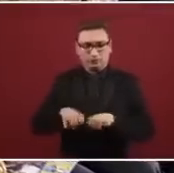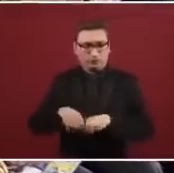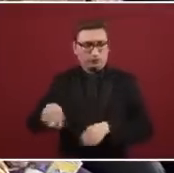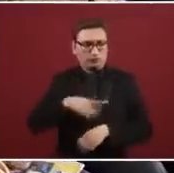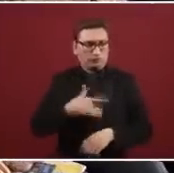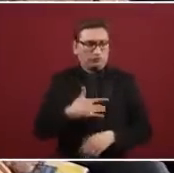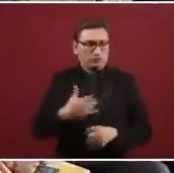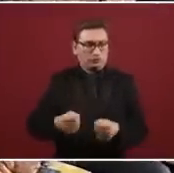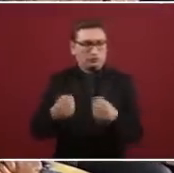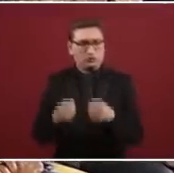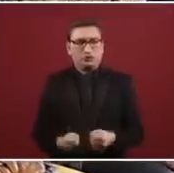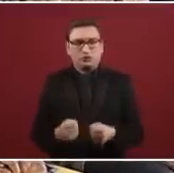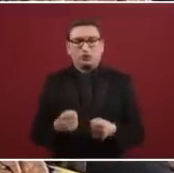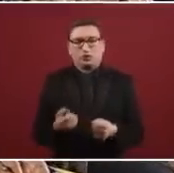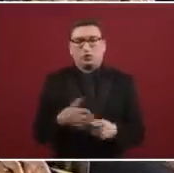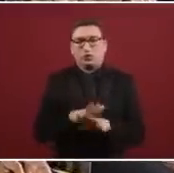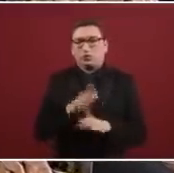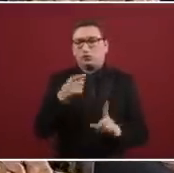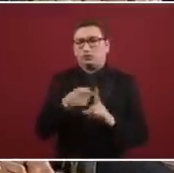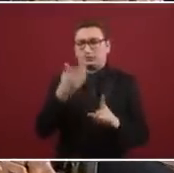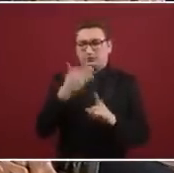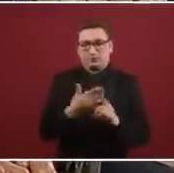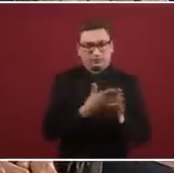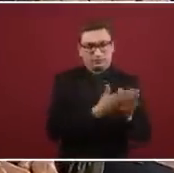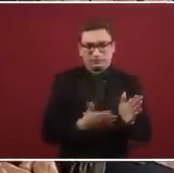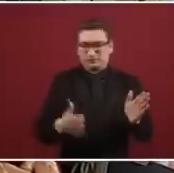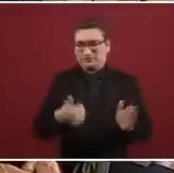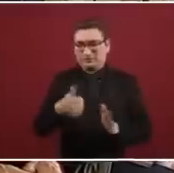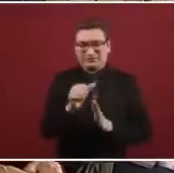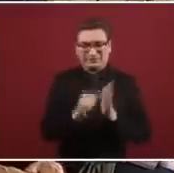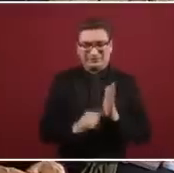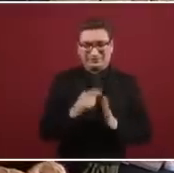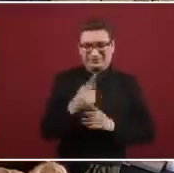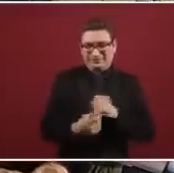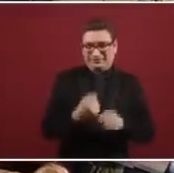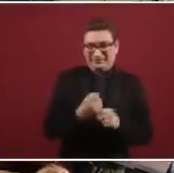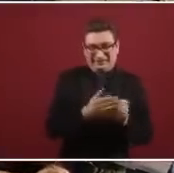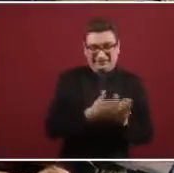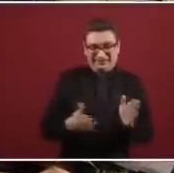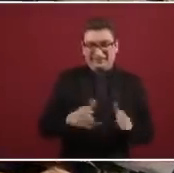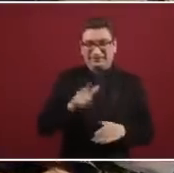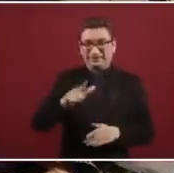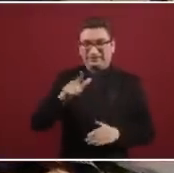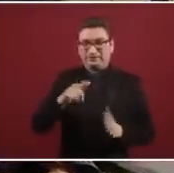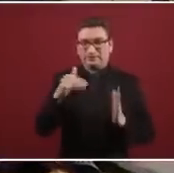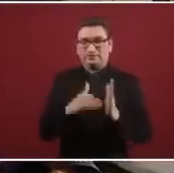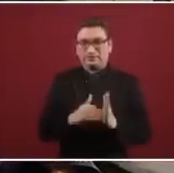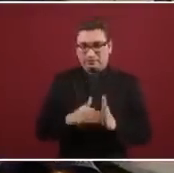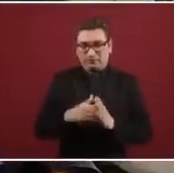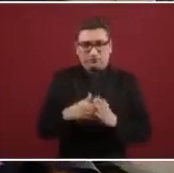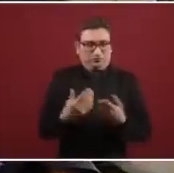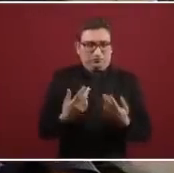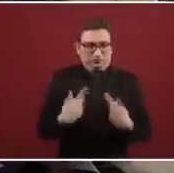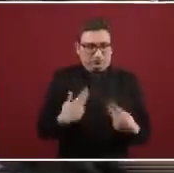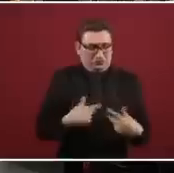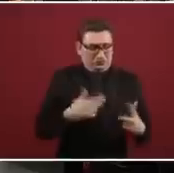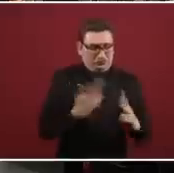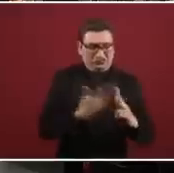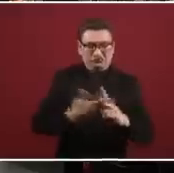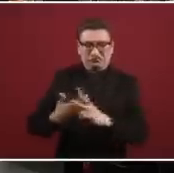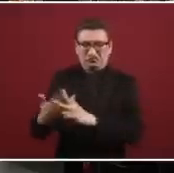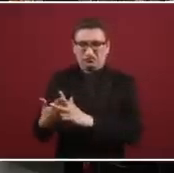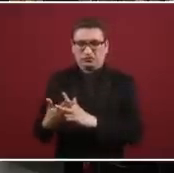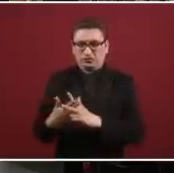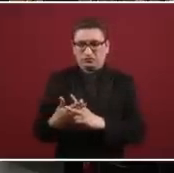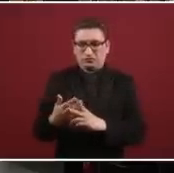conocer que en los primeros seis meses de este año llegó a 17,000 el número de asesinatos dolosos, en